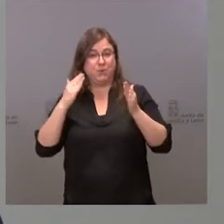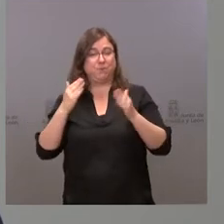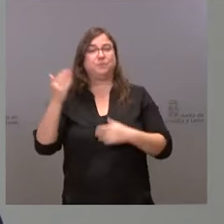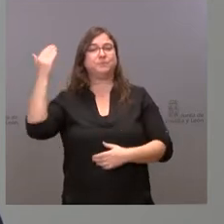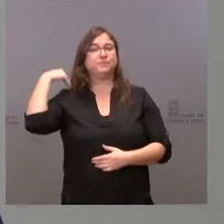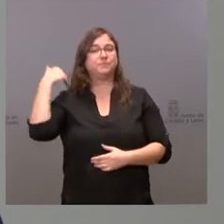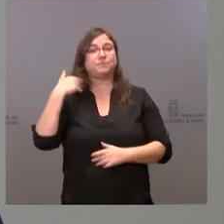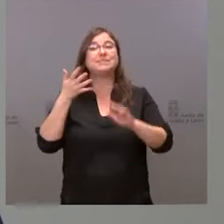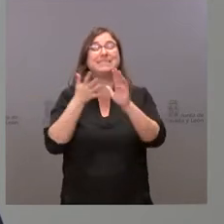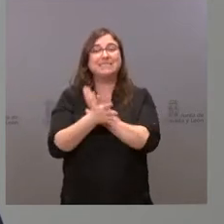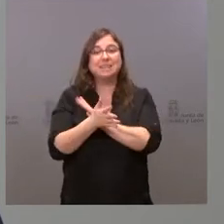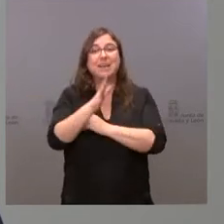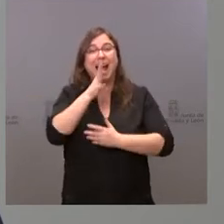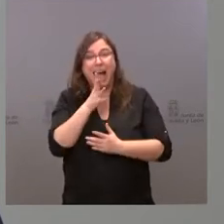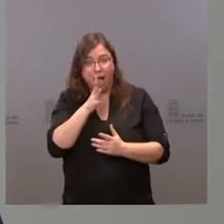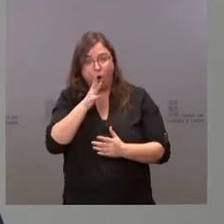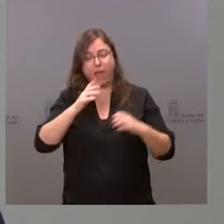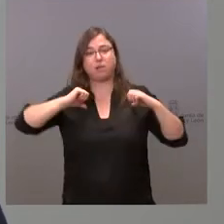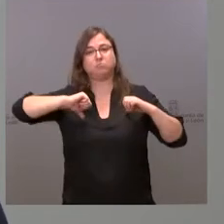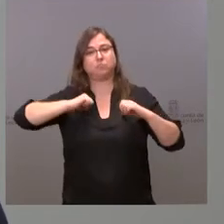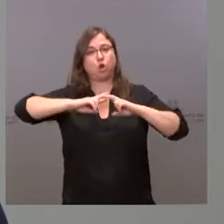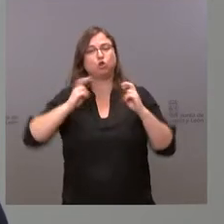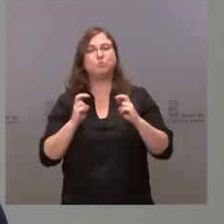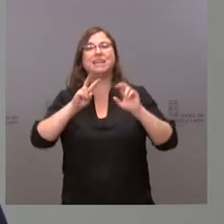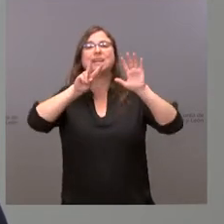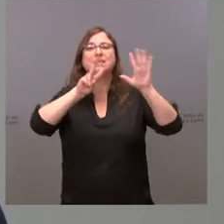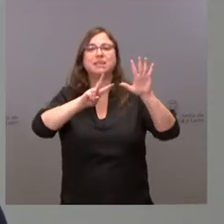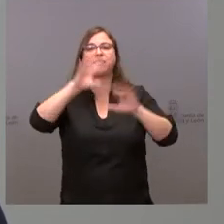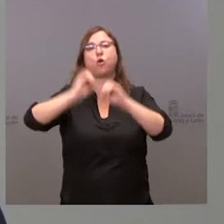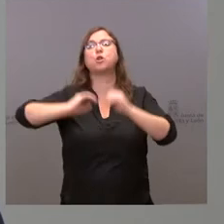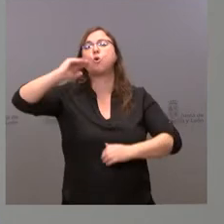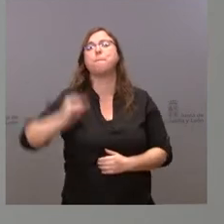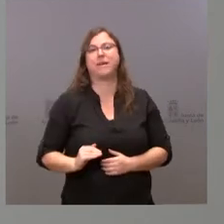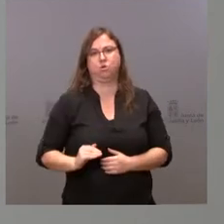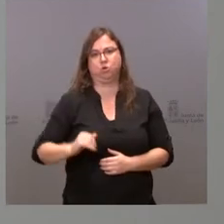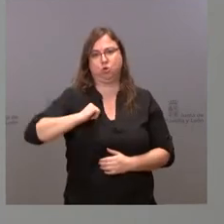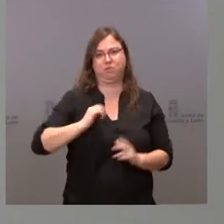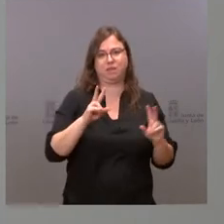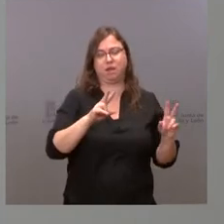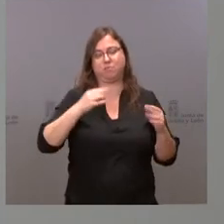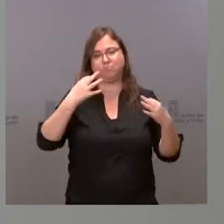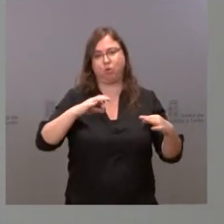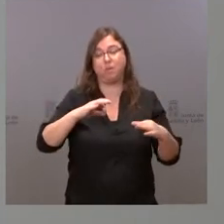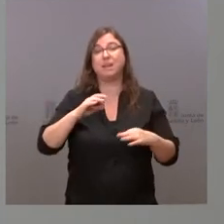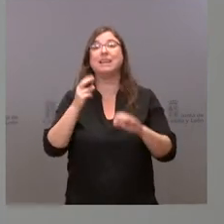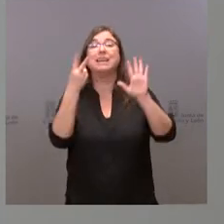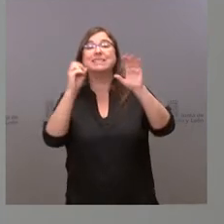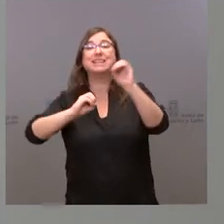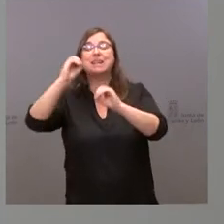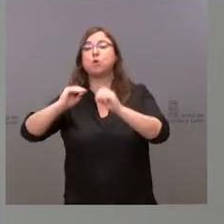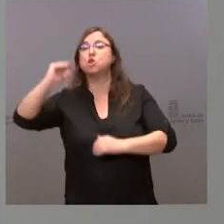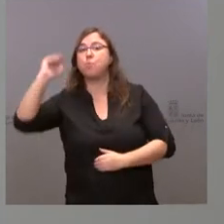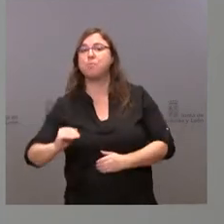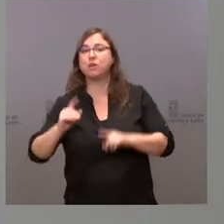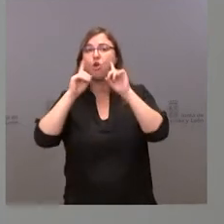supone un 75% menos de hospitalizaciones en las vitalización convencional y un 70% menos de ingresados en las